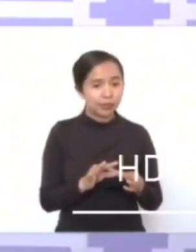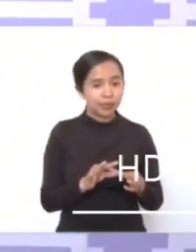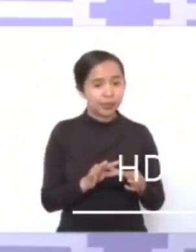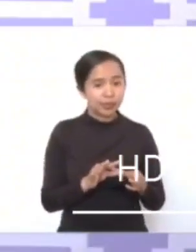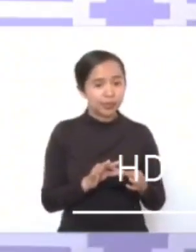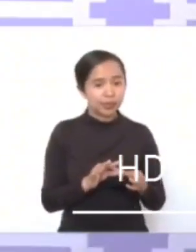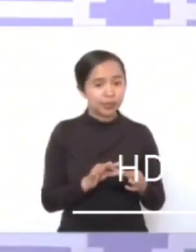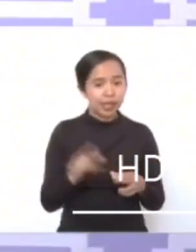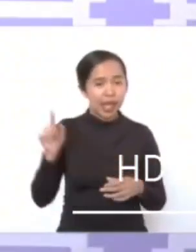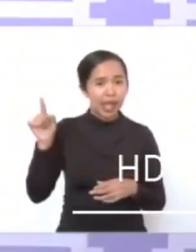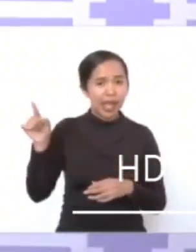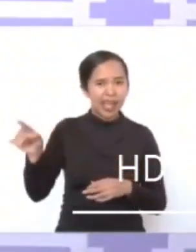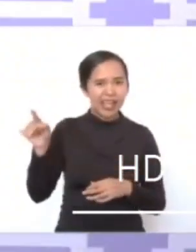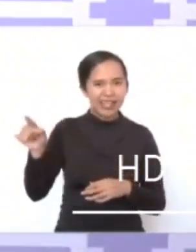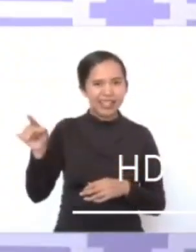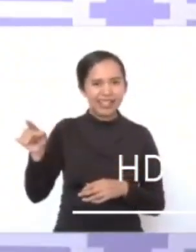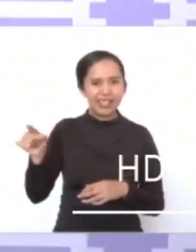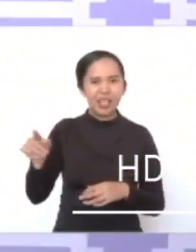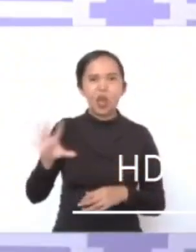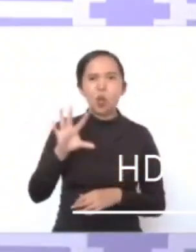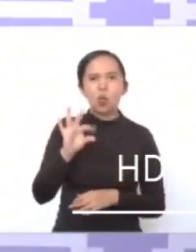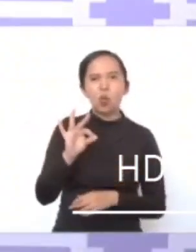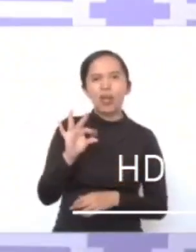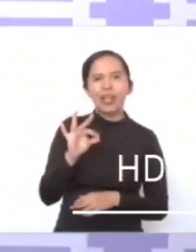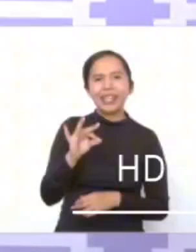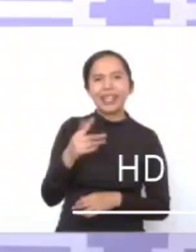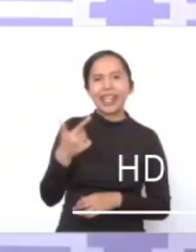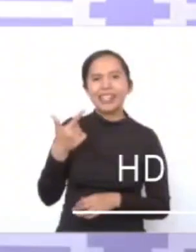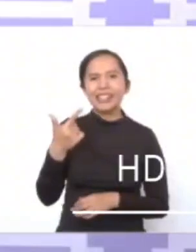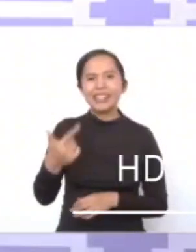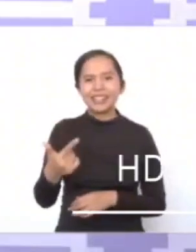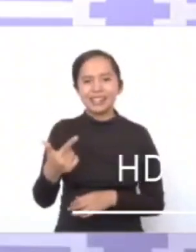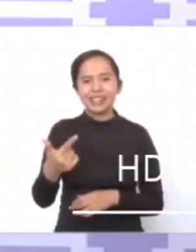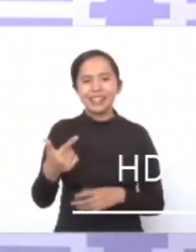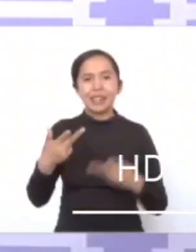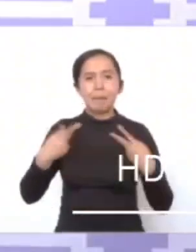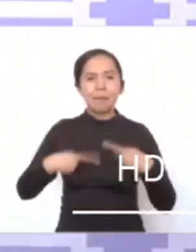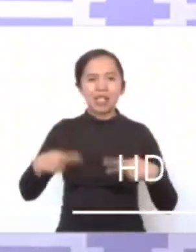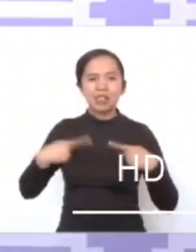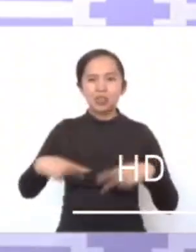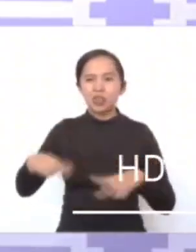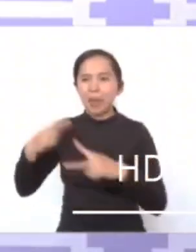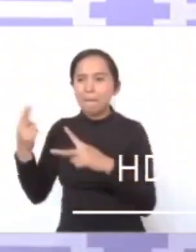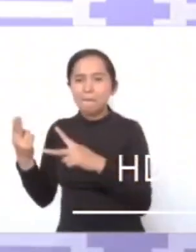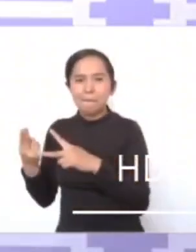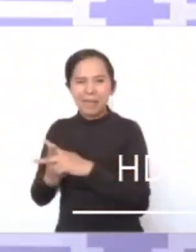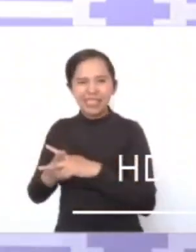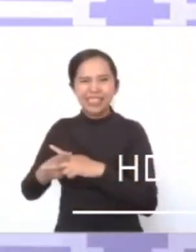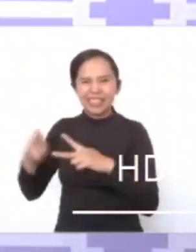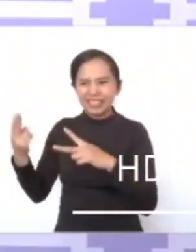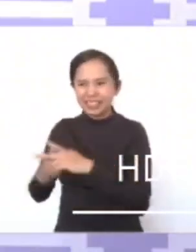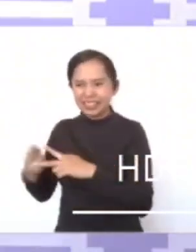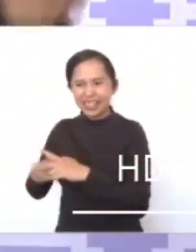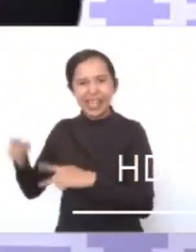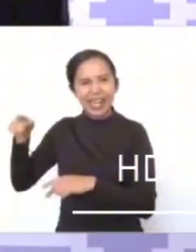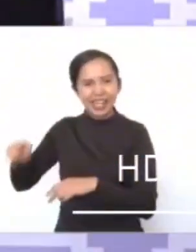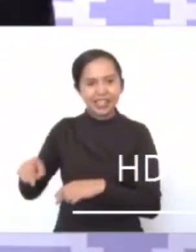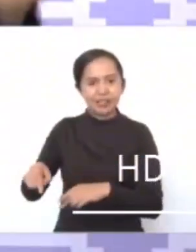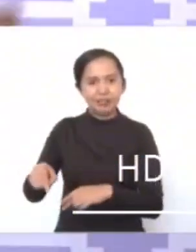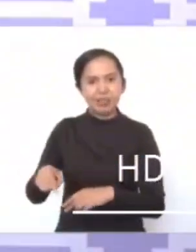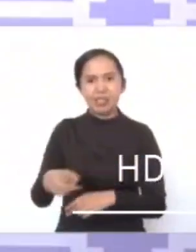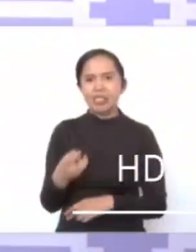en un reclusorio de la Ciudad de México 47 personas privadas de la libertad.